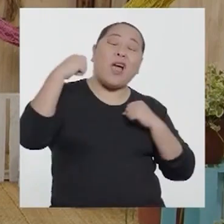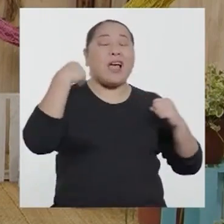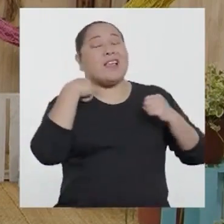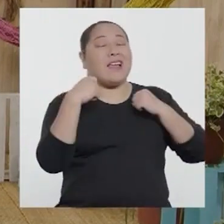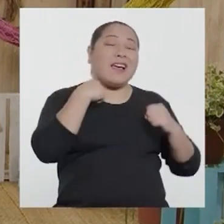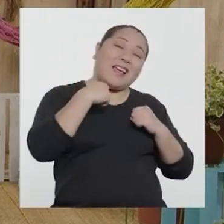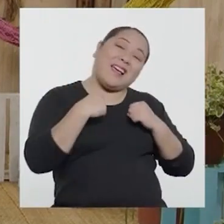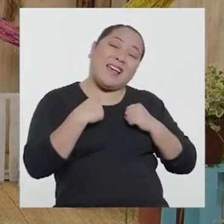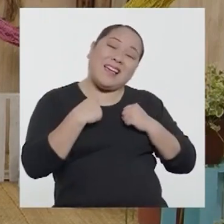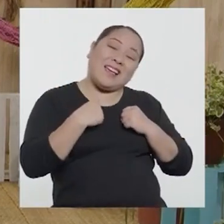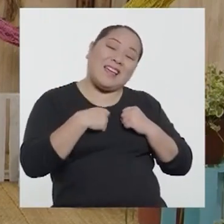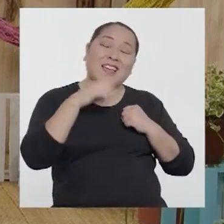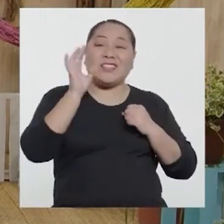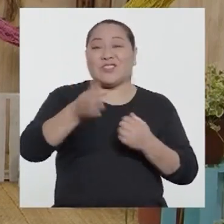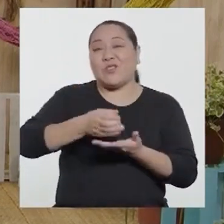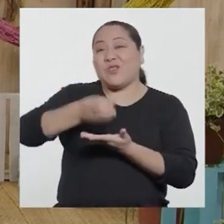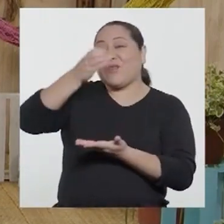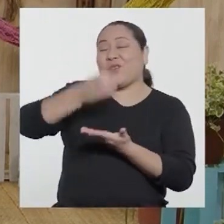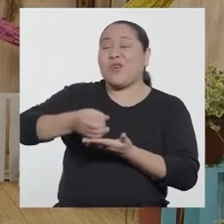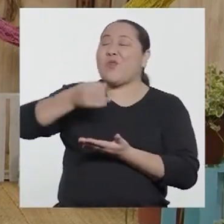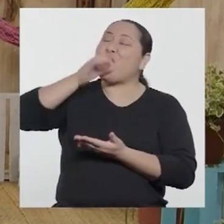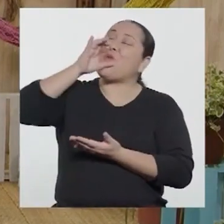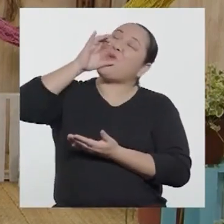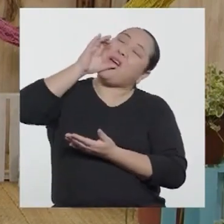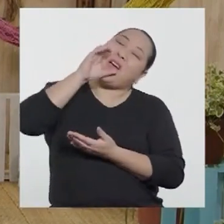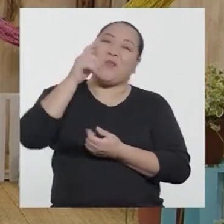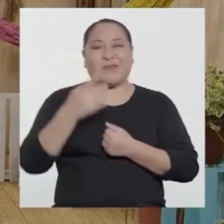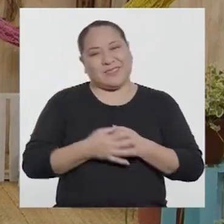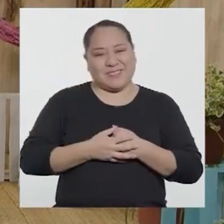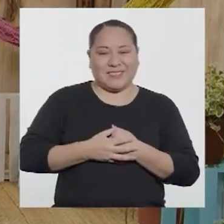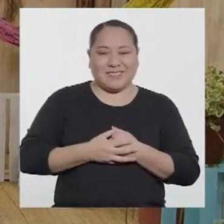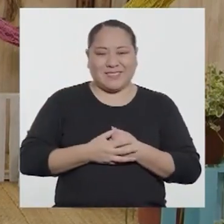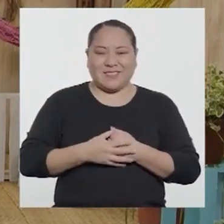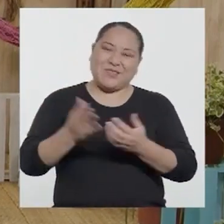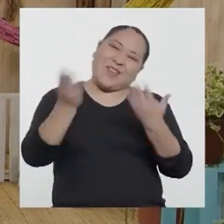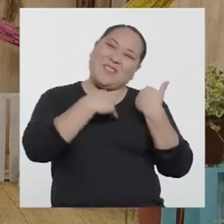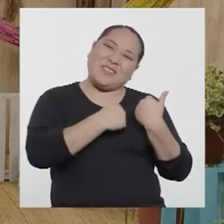toalla y su botella con agüita.